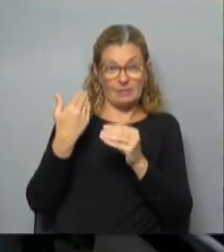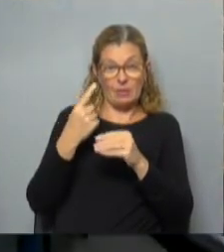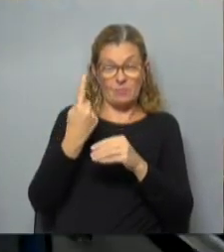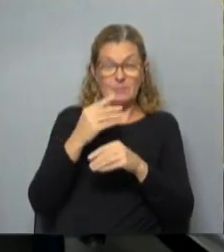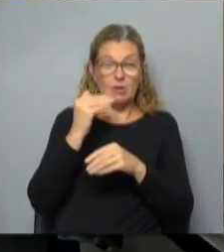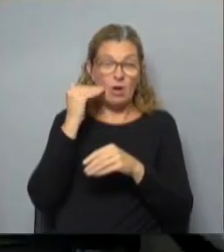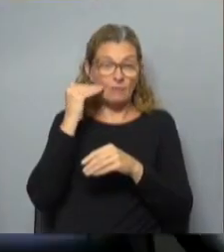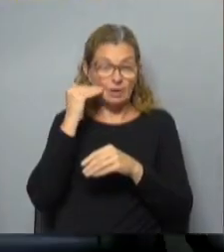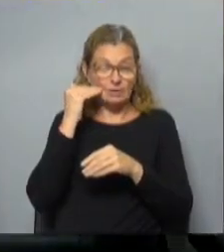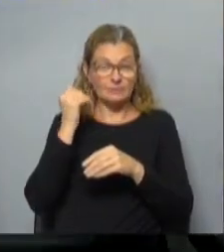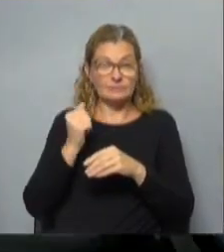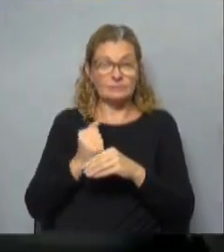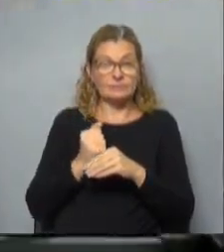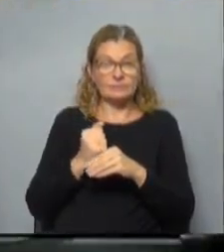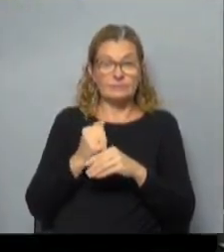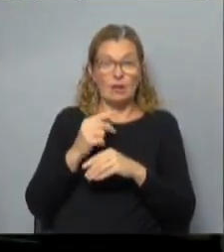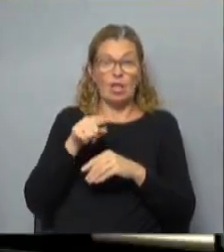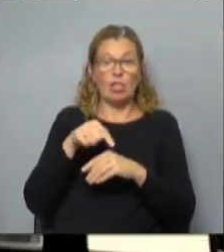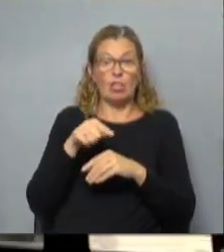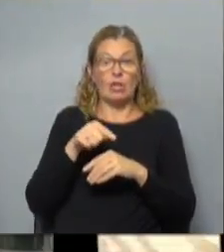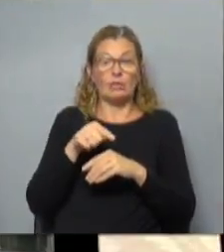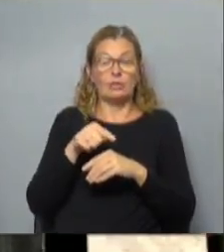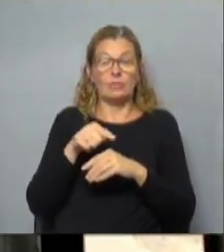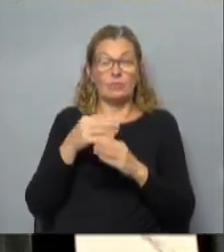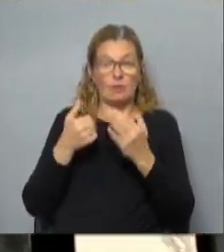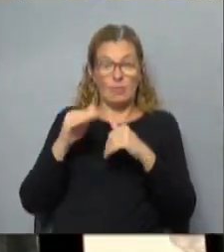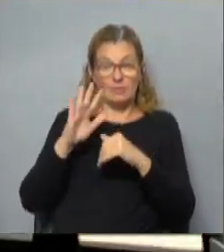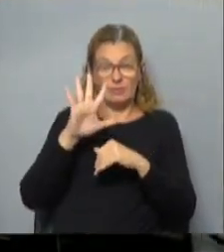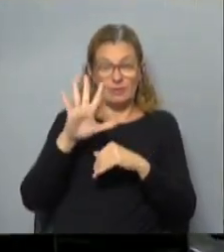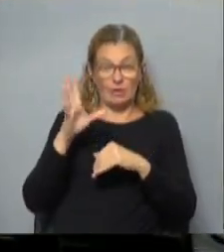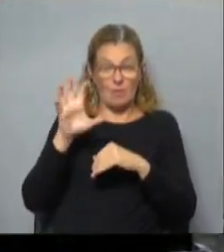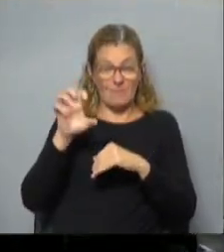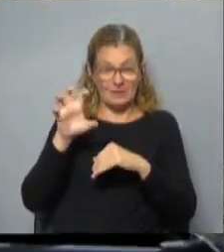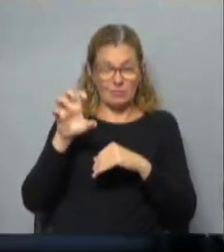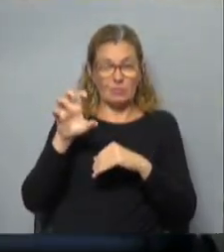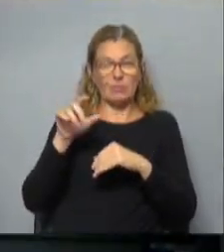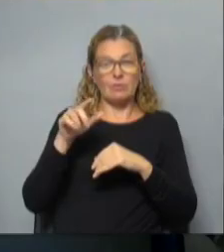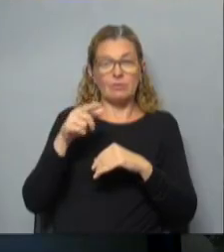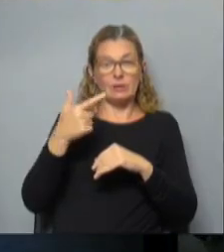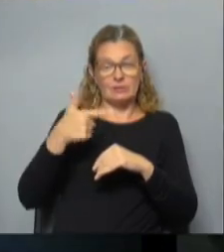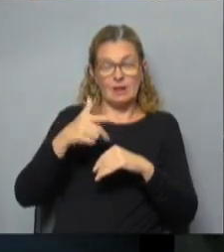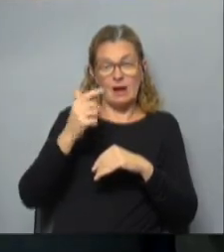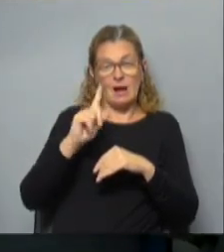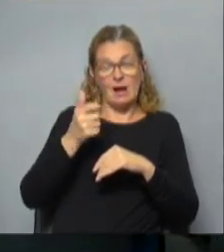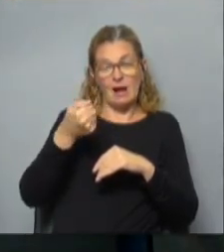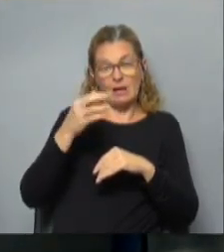primero de abril en donde hubo un aumento de 5 pesos del gasoil